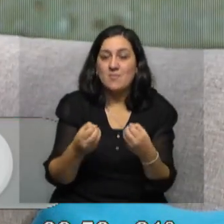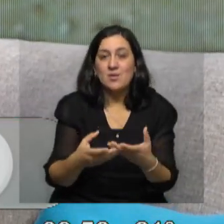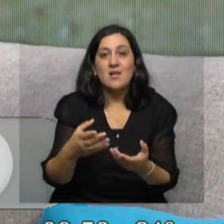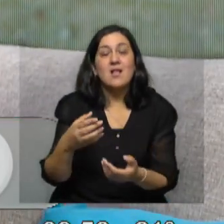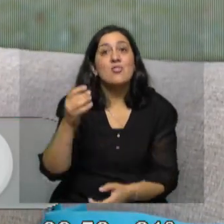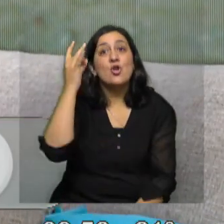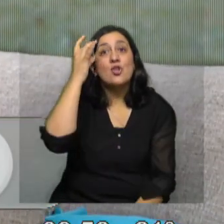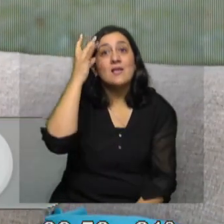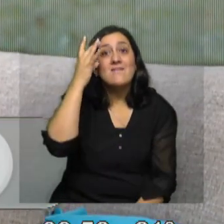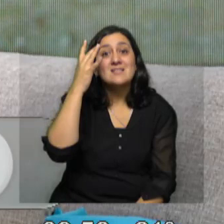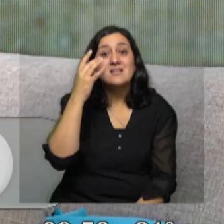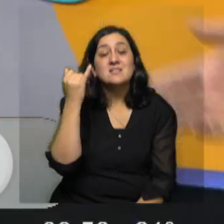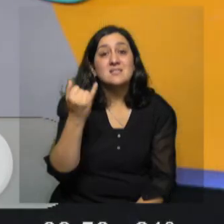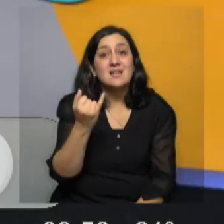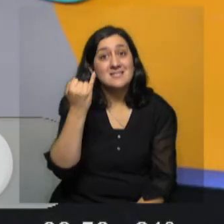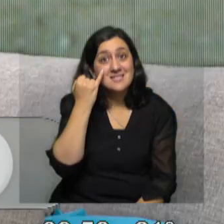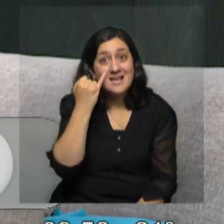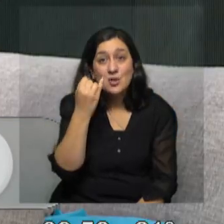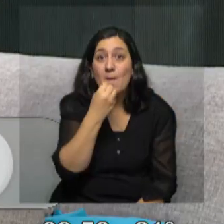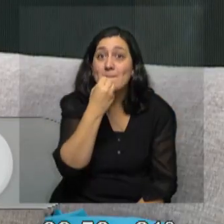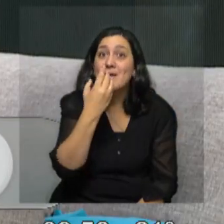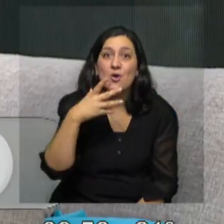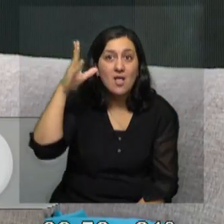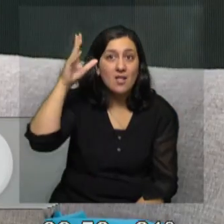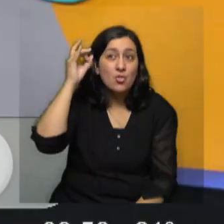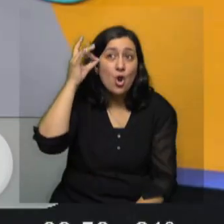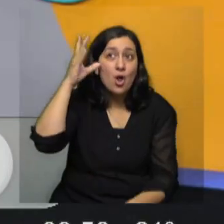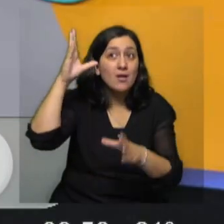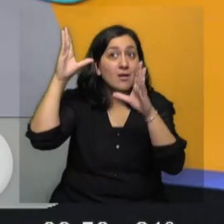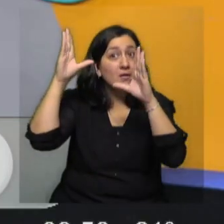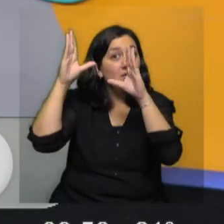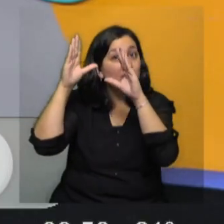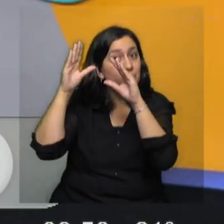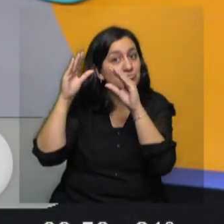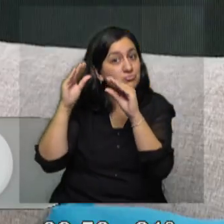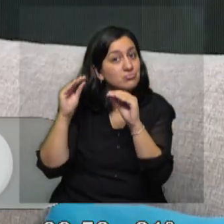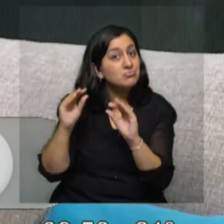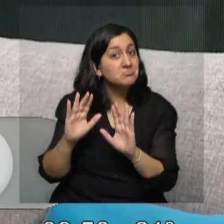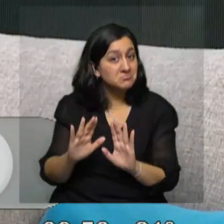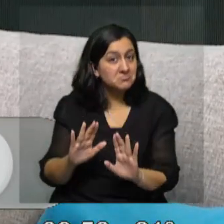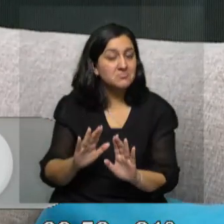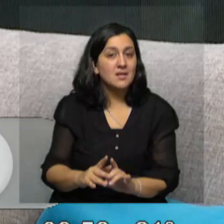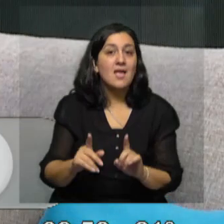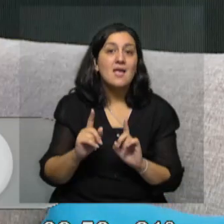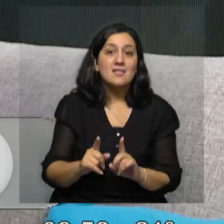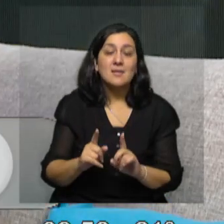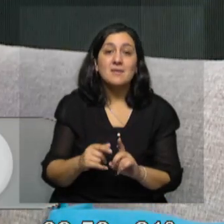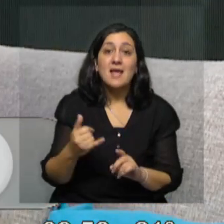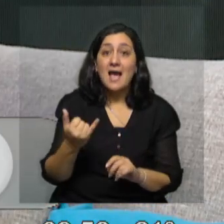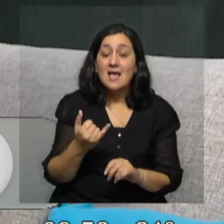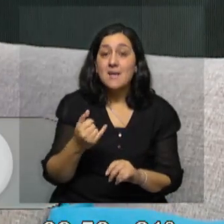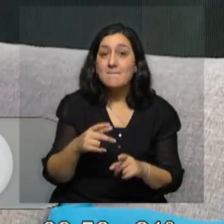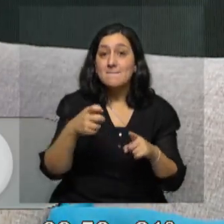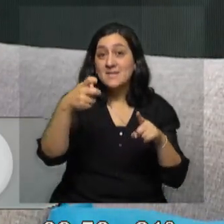sexuales te lo mejoran. Ah, o sea que eso ni buena, eso. Buena respuesta, buena clase, para dar. También hay preservativos sin látex, doctora,